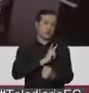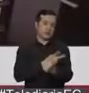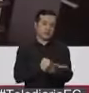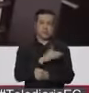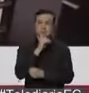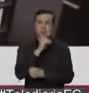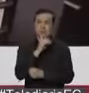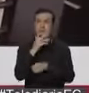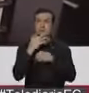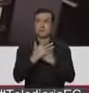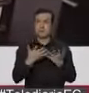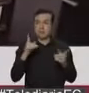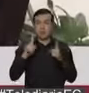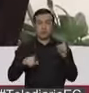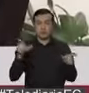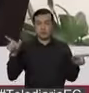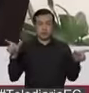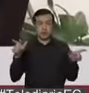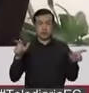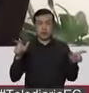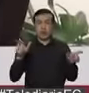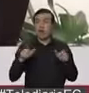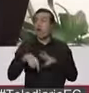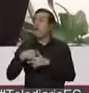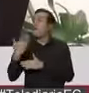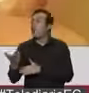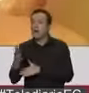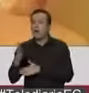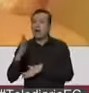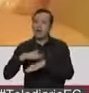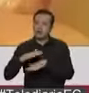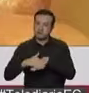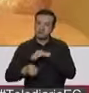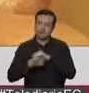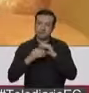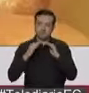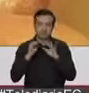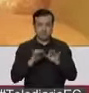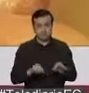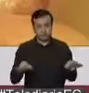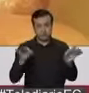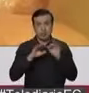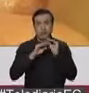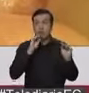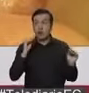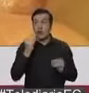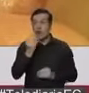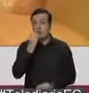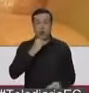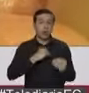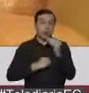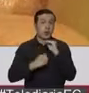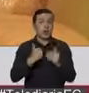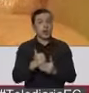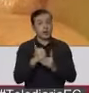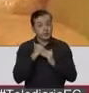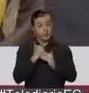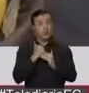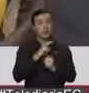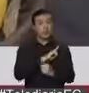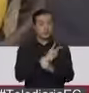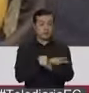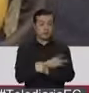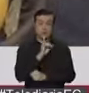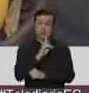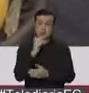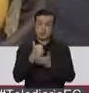fue anulado en muchas personas por el periodo de cuarentena. En este aspecto es necesario, indica, consumir alimentos que permitan recuperar esta